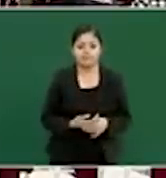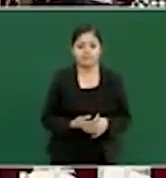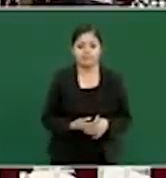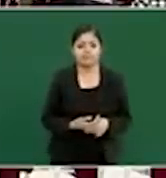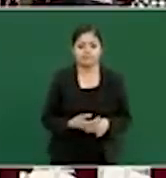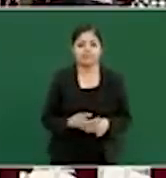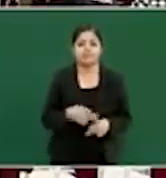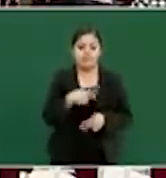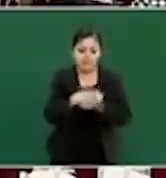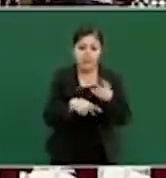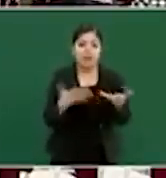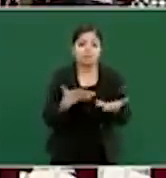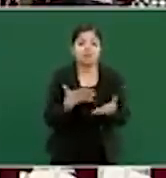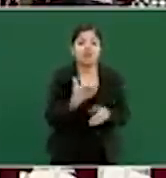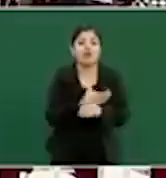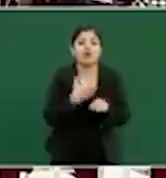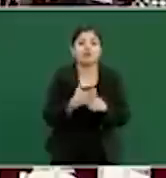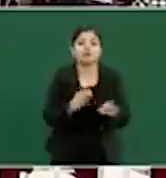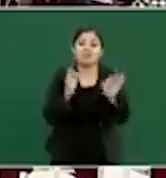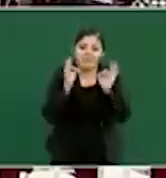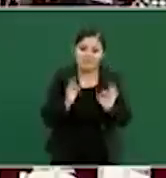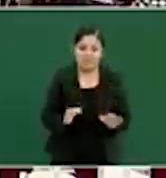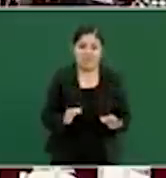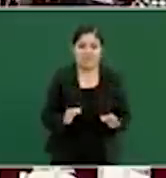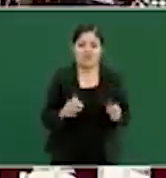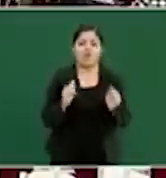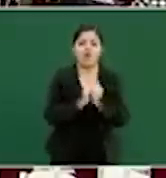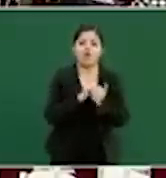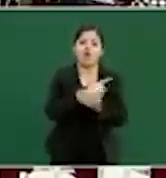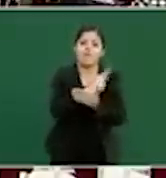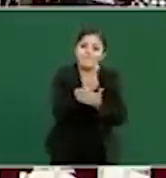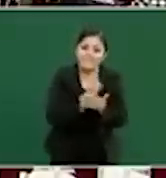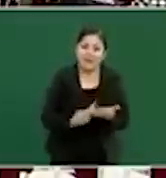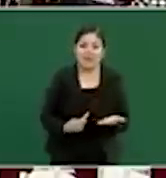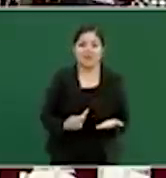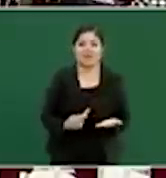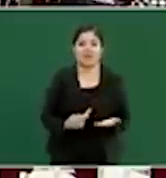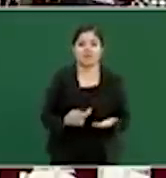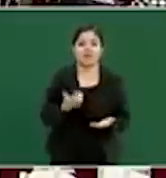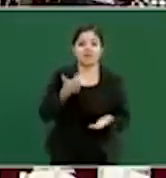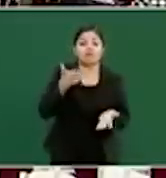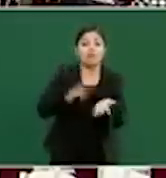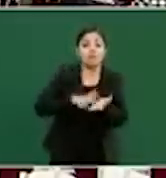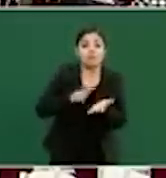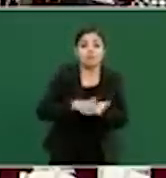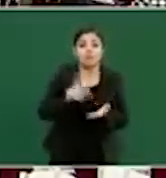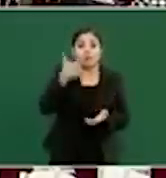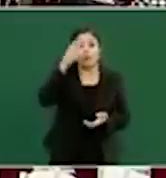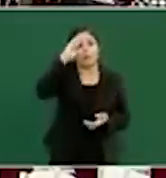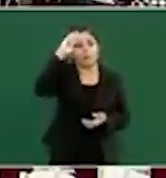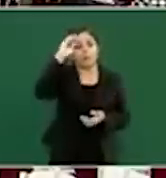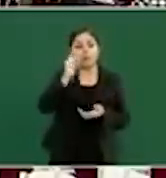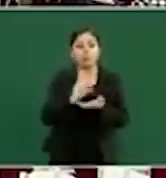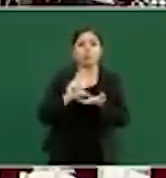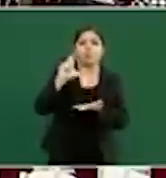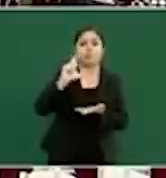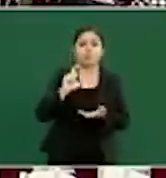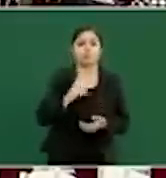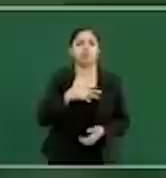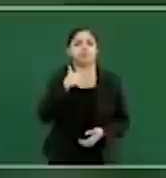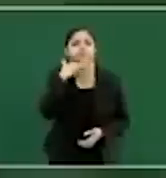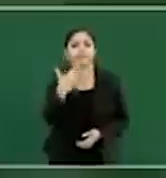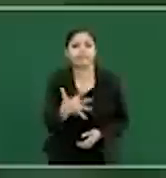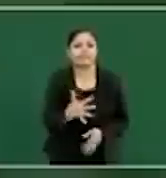Vamos a hacer las cosas bien, con planeación, no van a costar más las obras, no va a haber